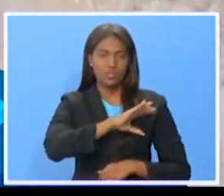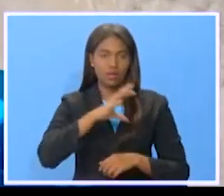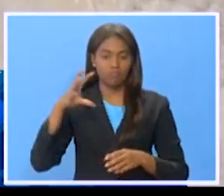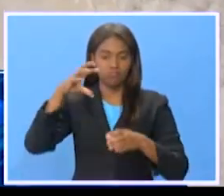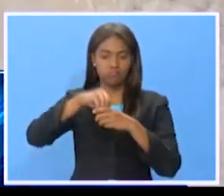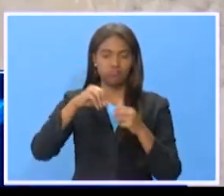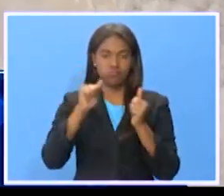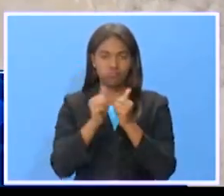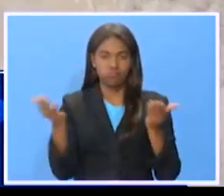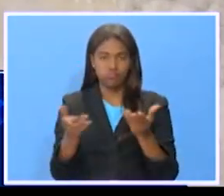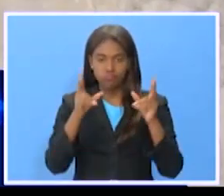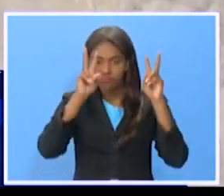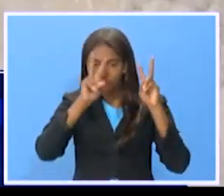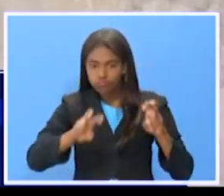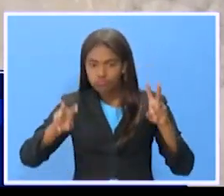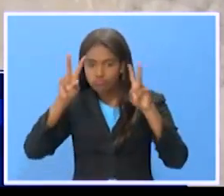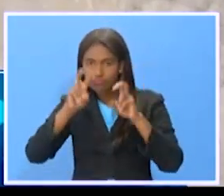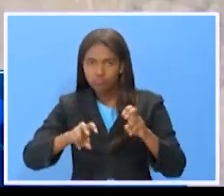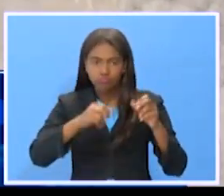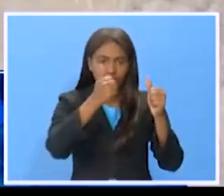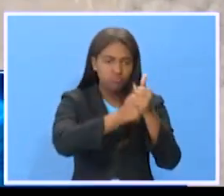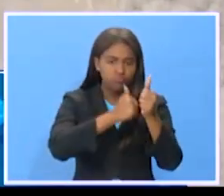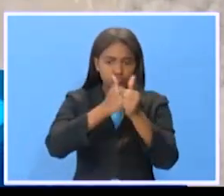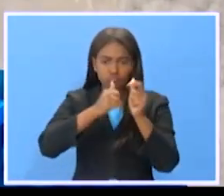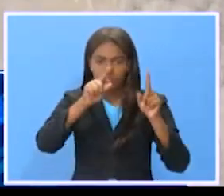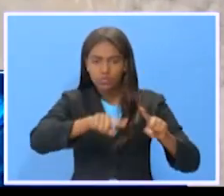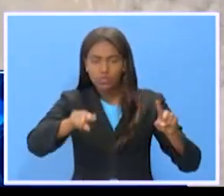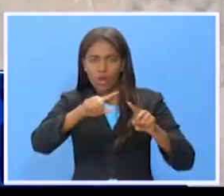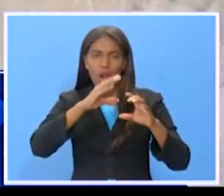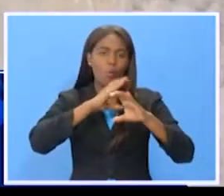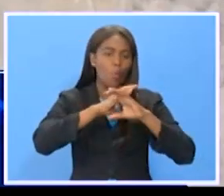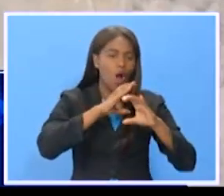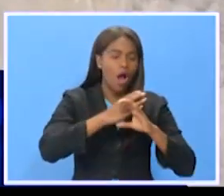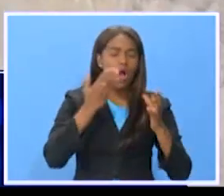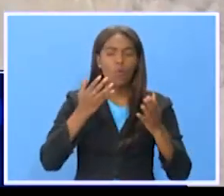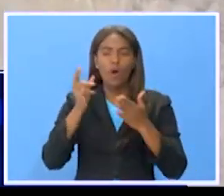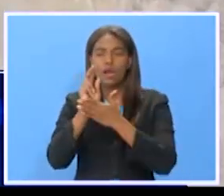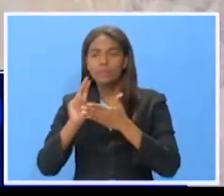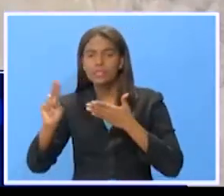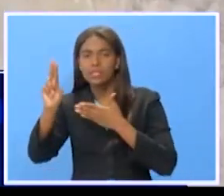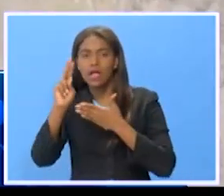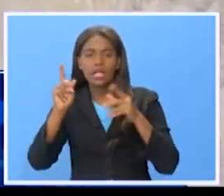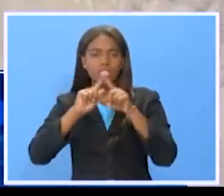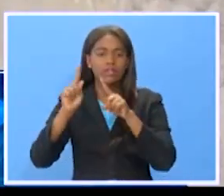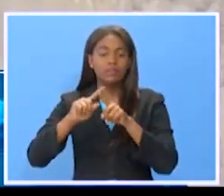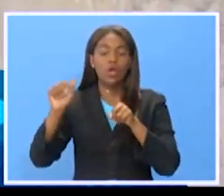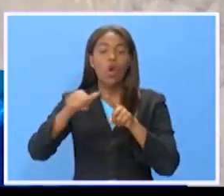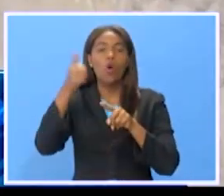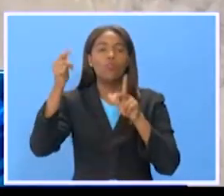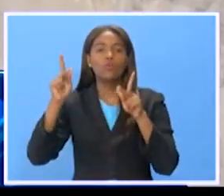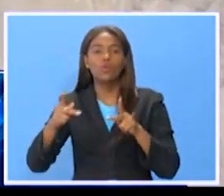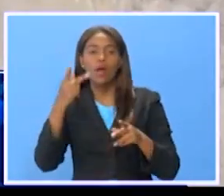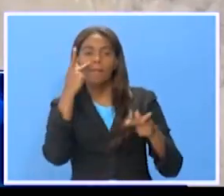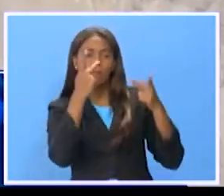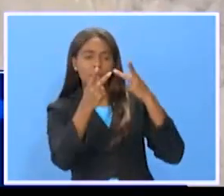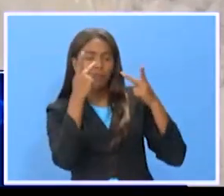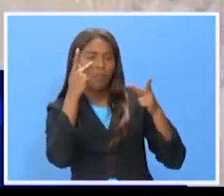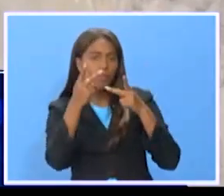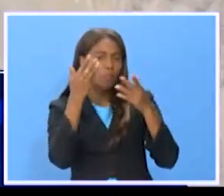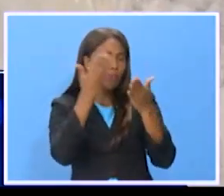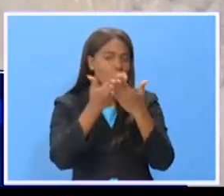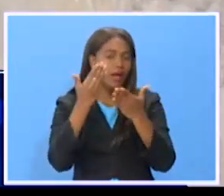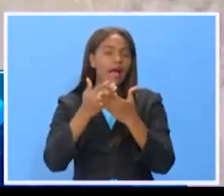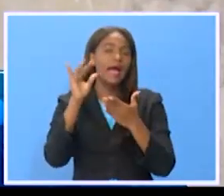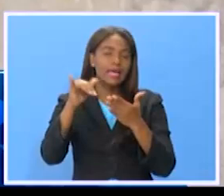el levantamiento de la escena, de la UAD, de la guagua, otros que hicieron allá. Son testigos instrumentales del Ministerio Público y son los que